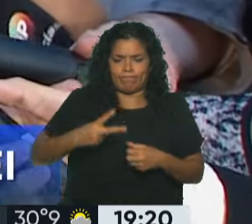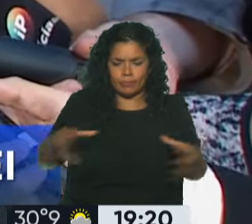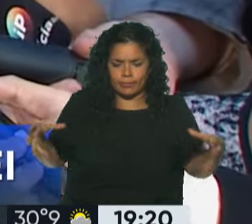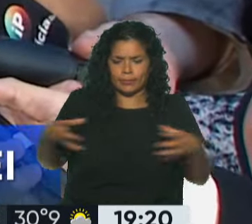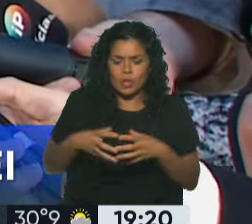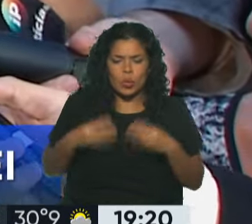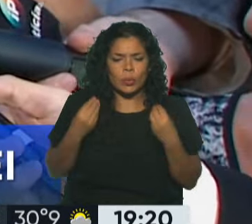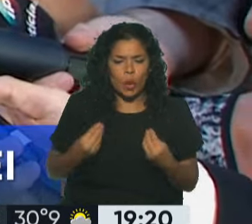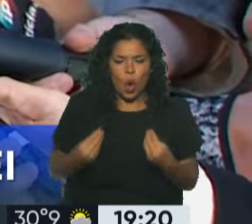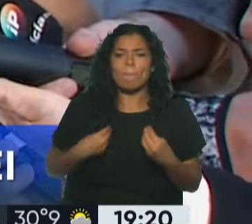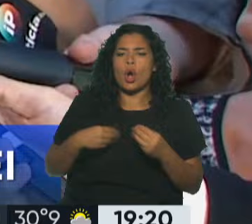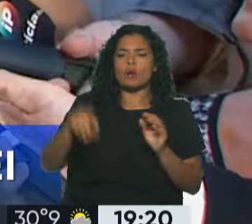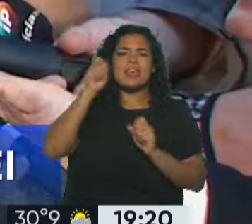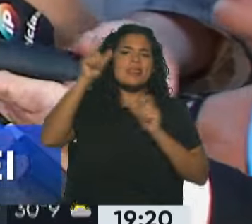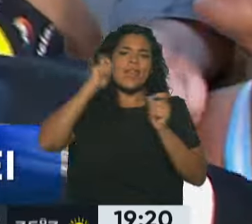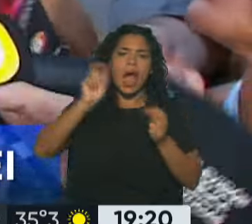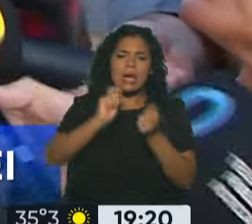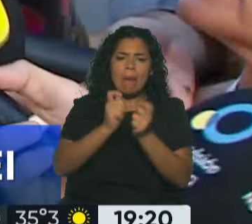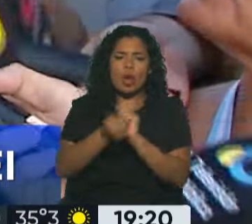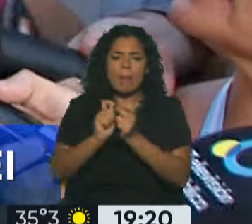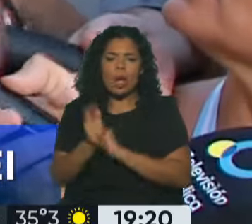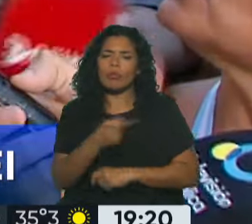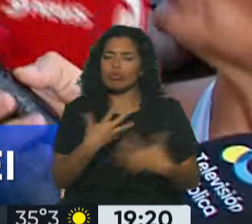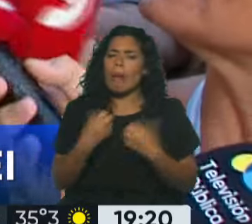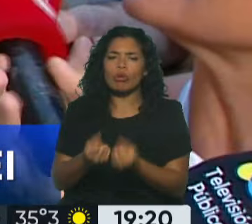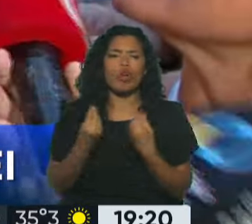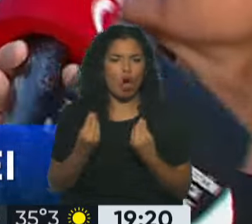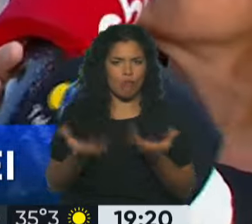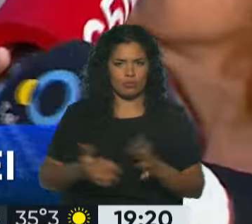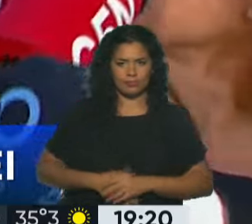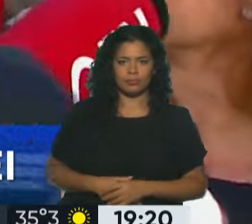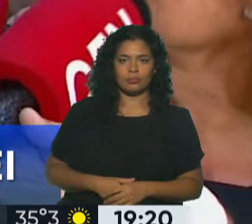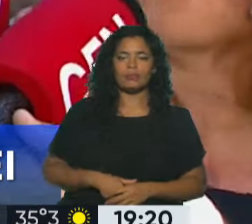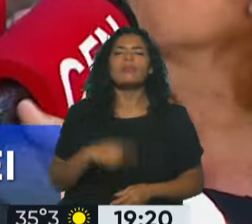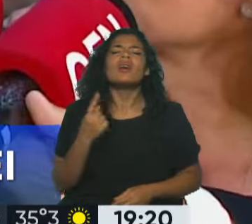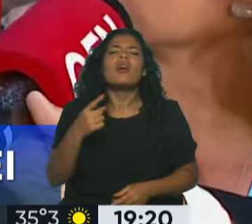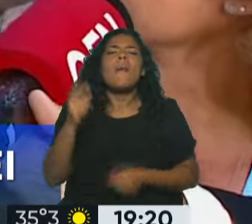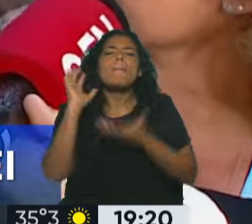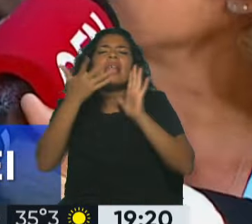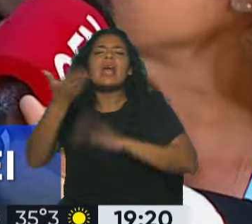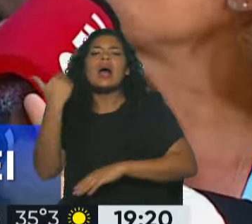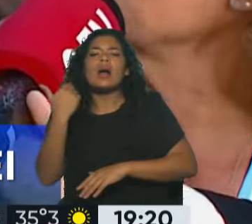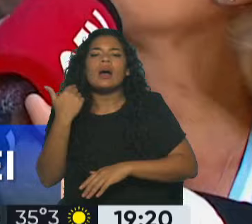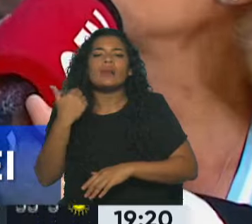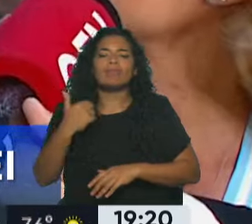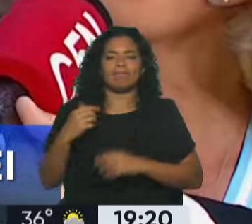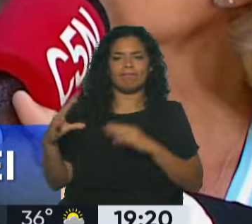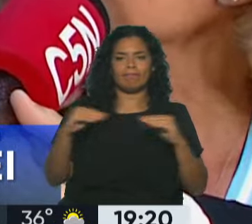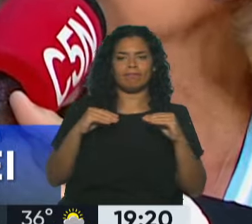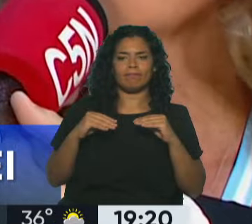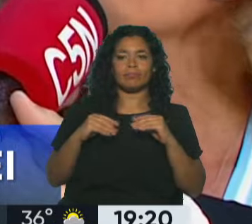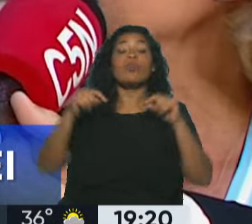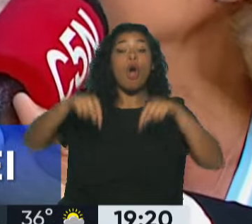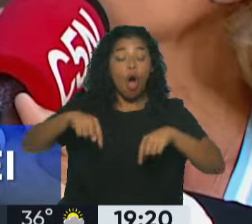en eso requiere de fuerza legislativa. ¿Cuál es la sorpresa de Milei? En el Congreso hoy el presidente tuiteó